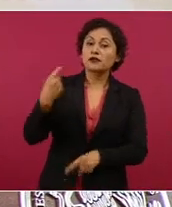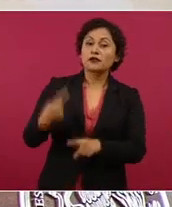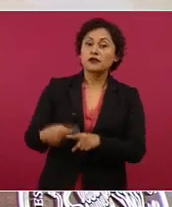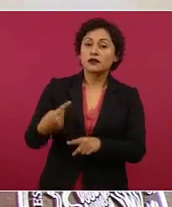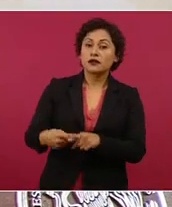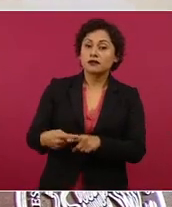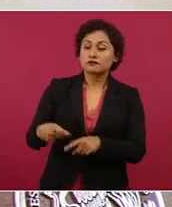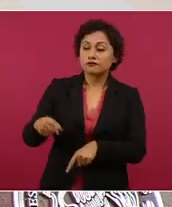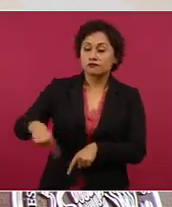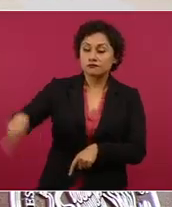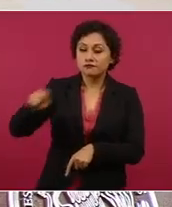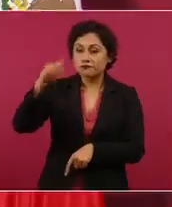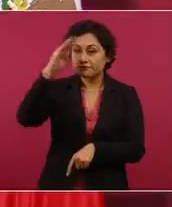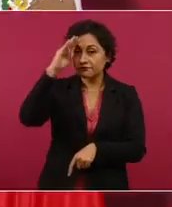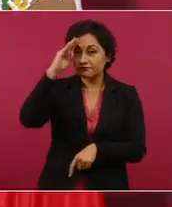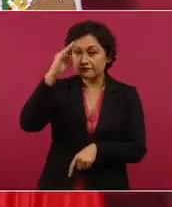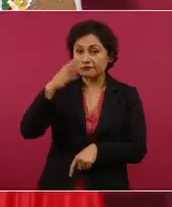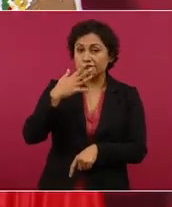estar fácil?